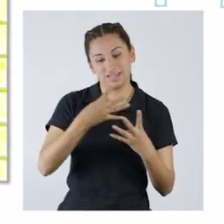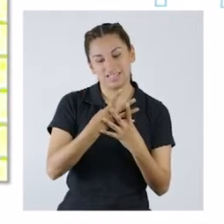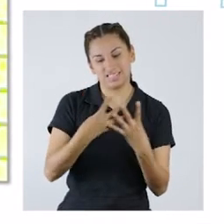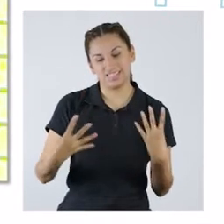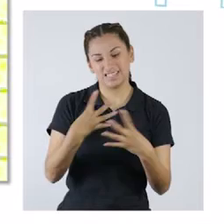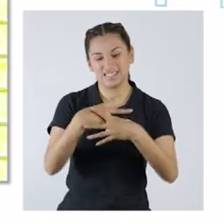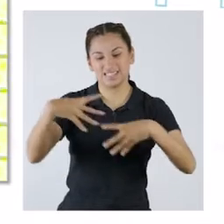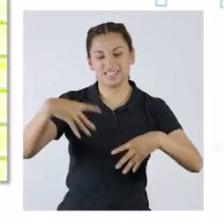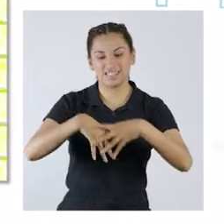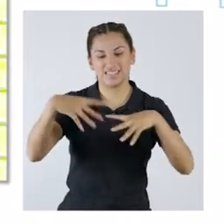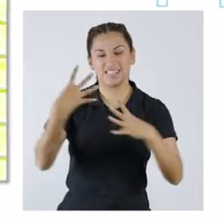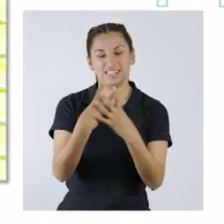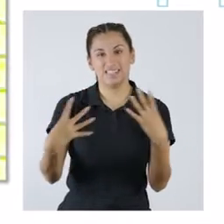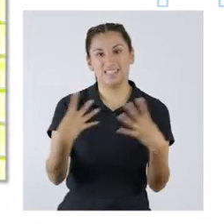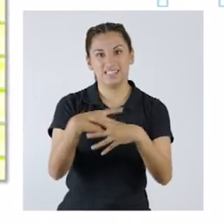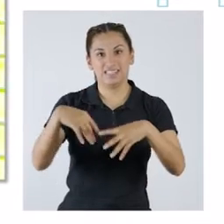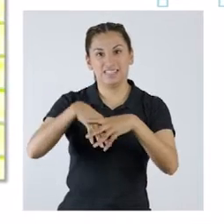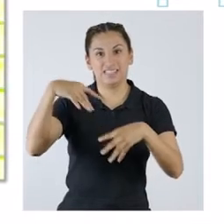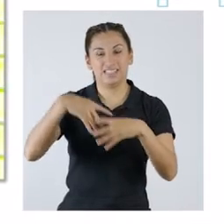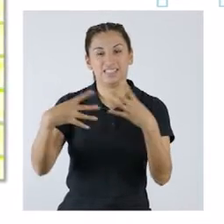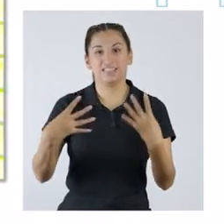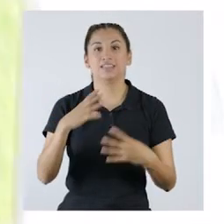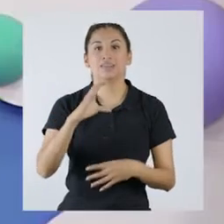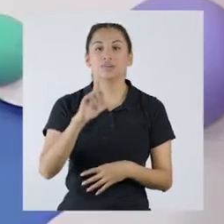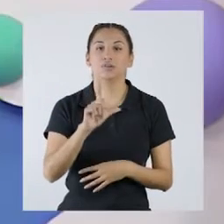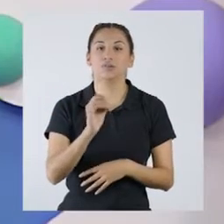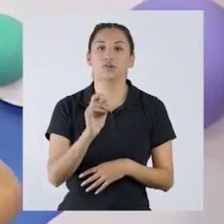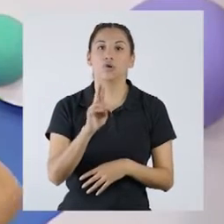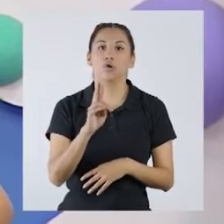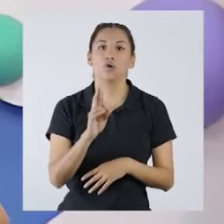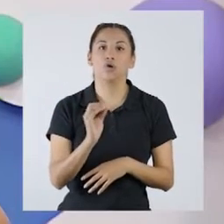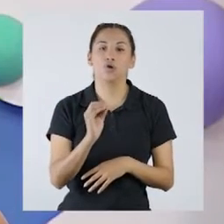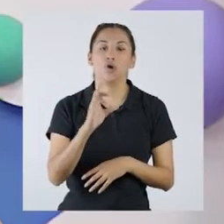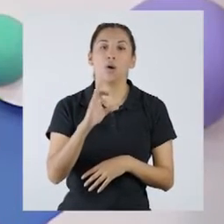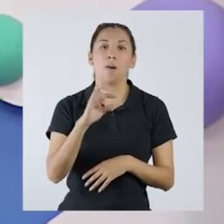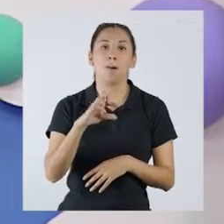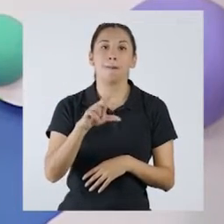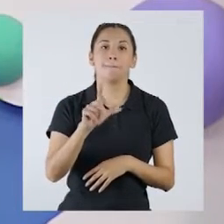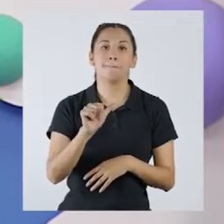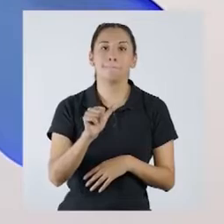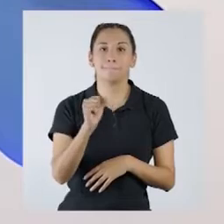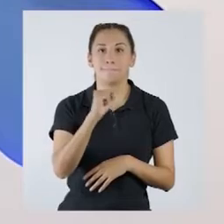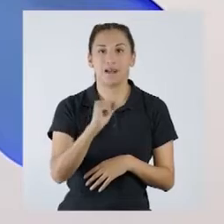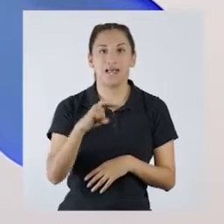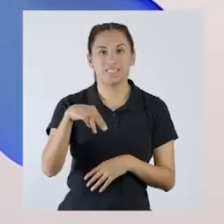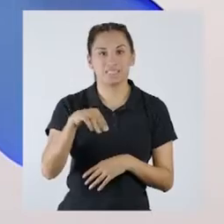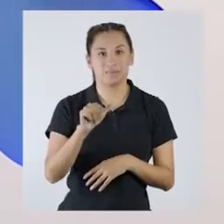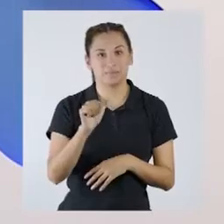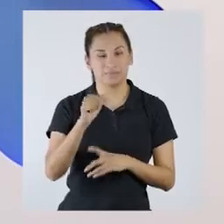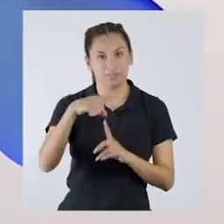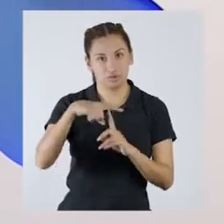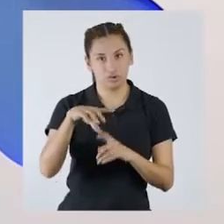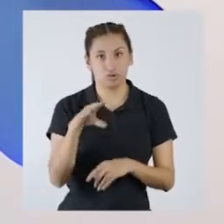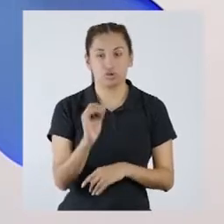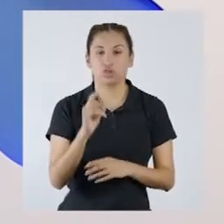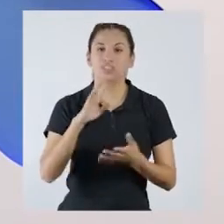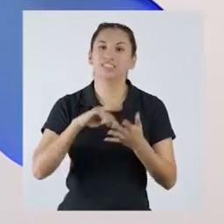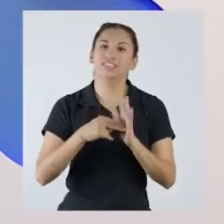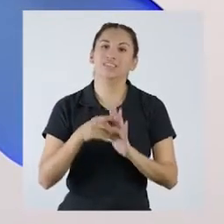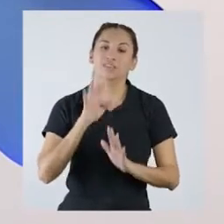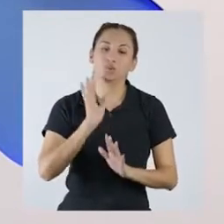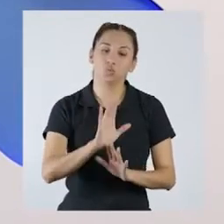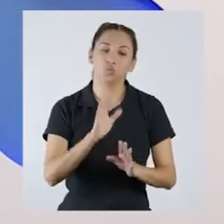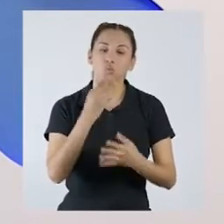se encuentran dentro de cada cloroplasto. ¿El cloro qué? El cloroplasto son